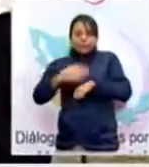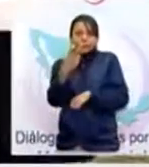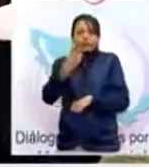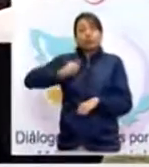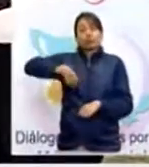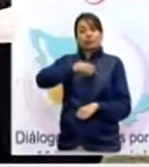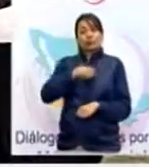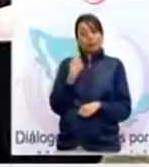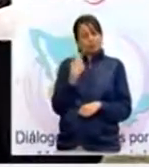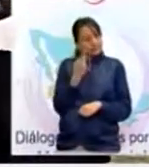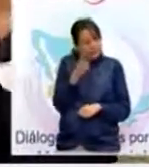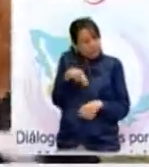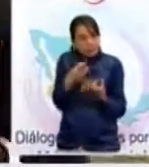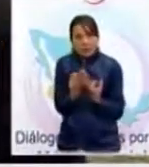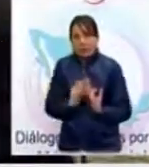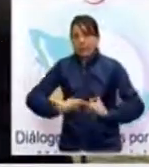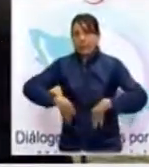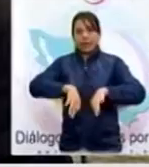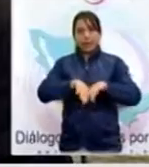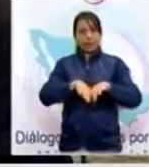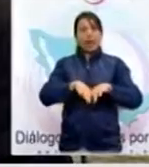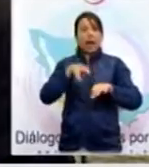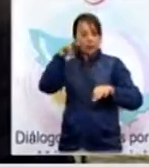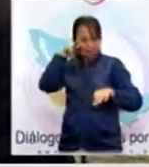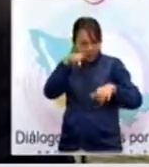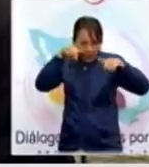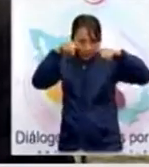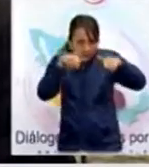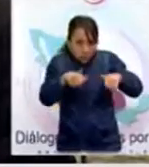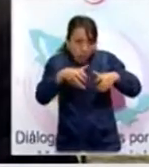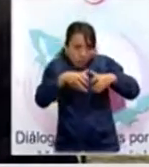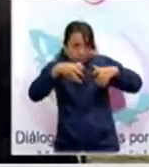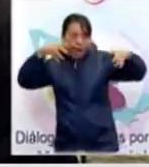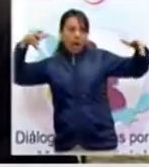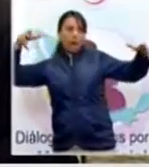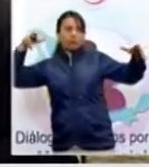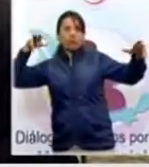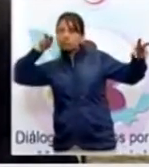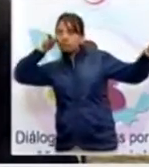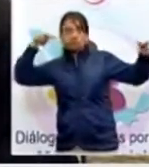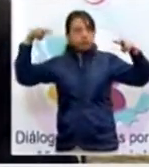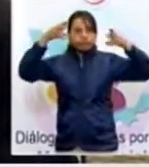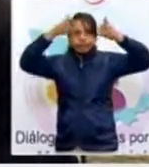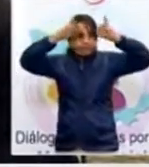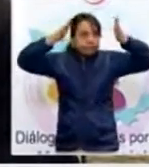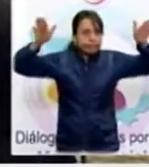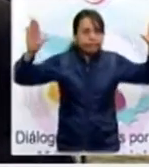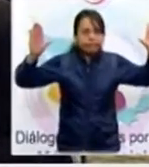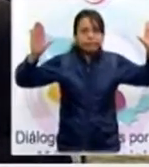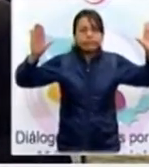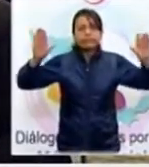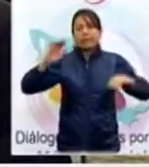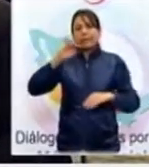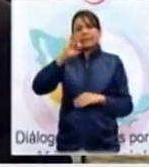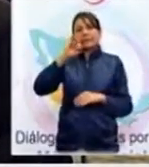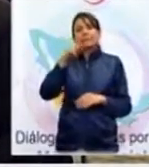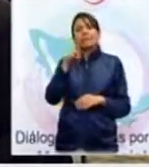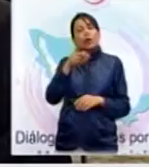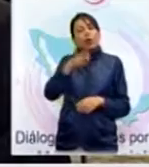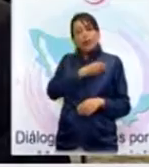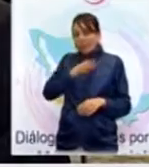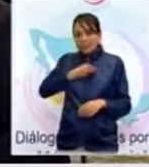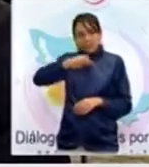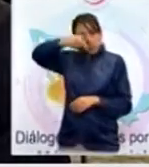lo macro, consideramos que debemos de raíz, empezando por identificar las causas sociales,